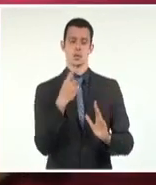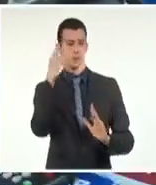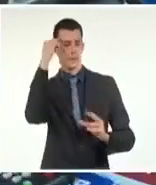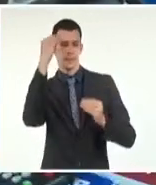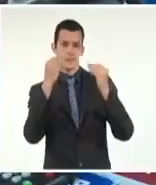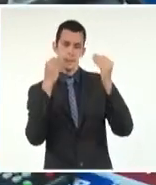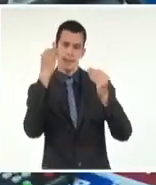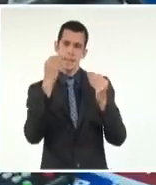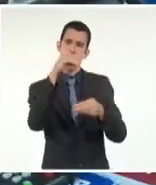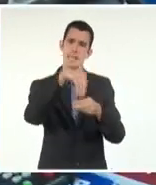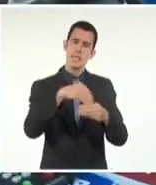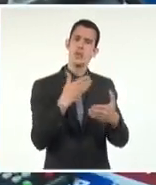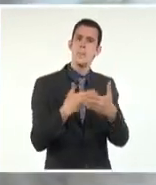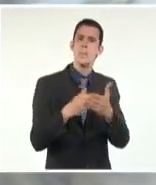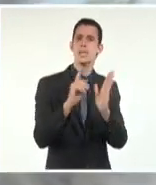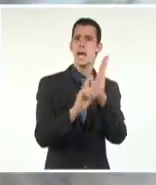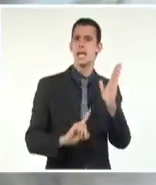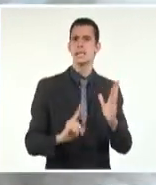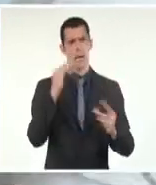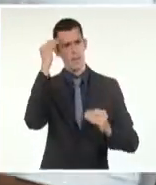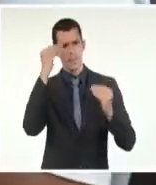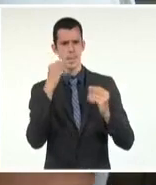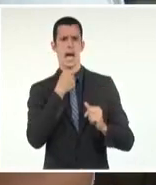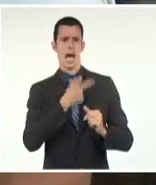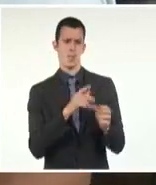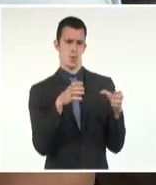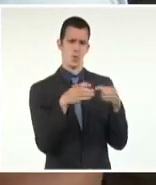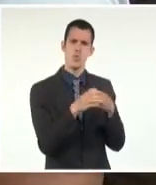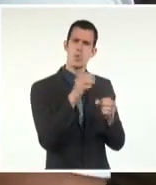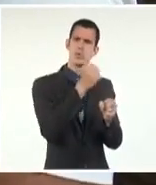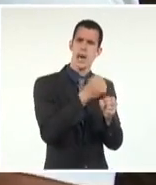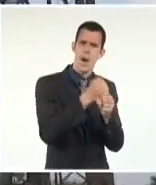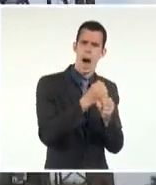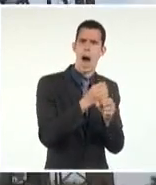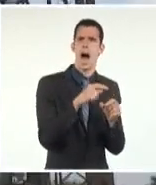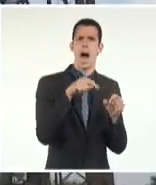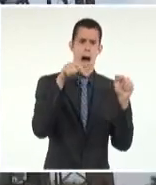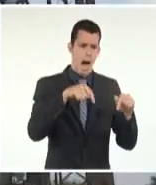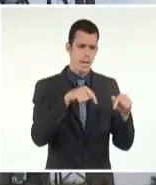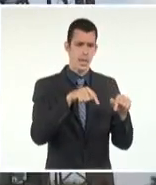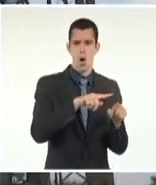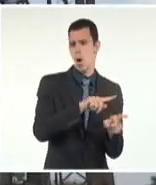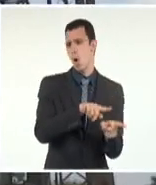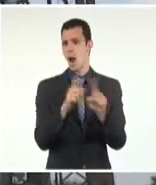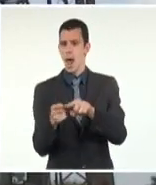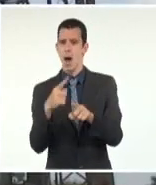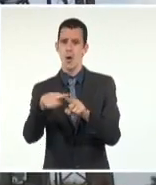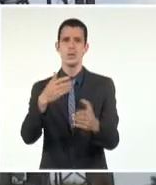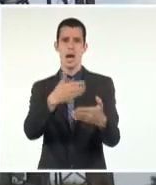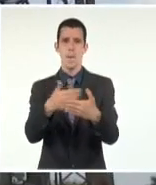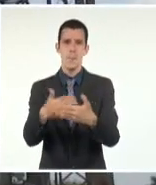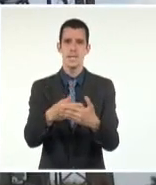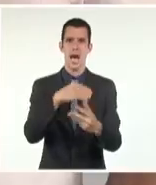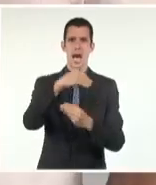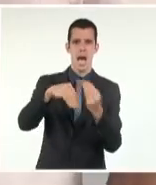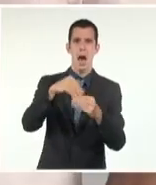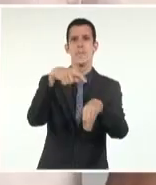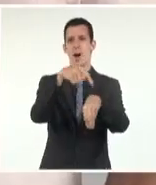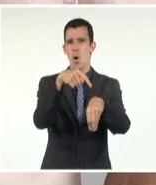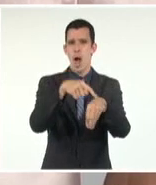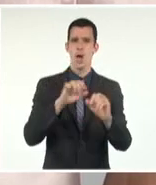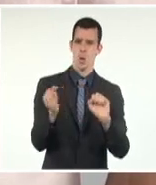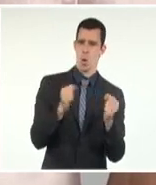circuitos en caso de afectaciones de acuerdo al déficit de generación existente se han